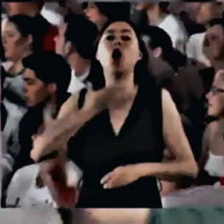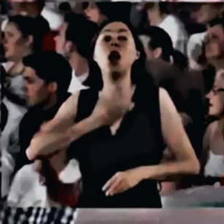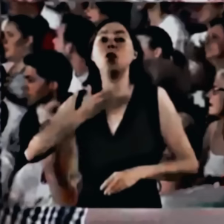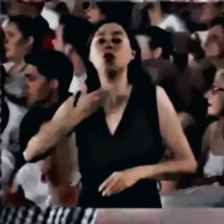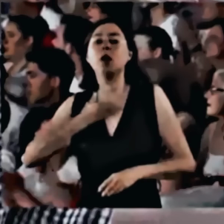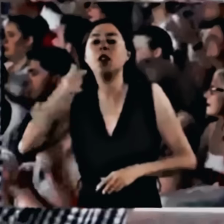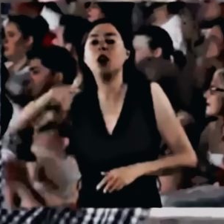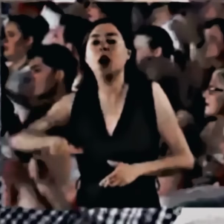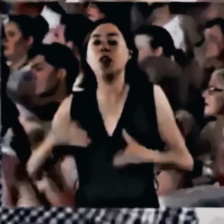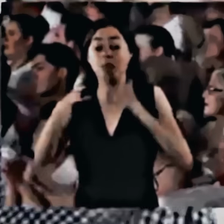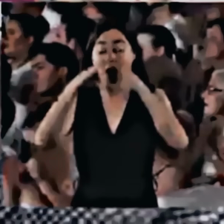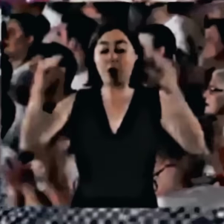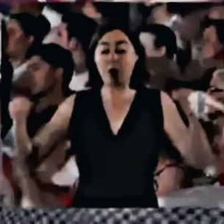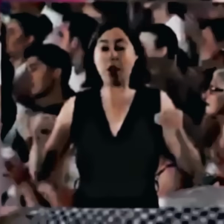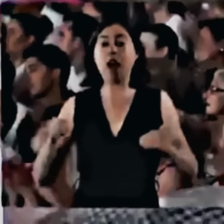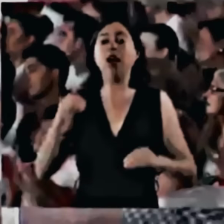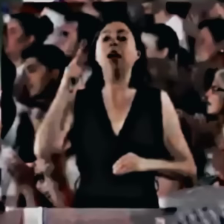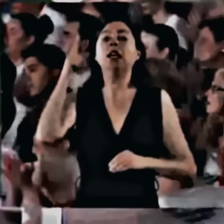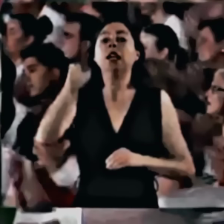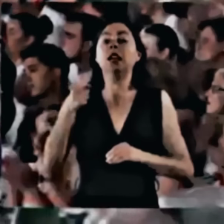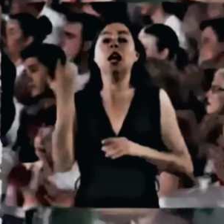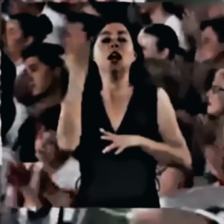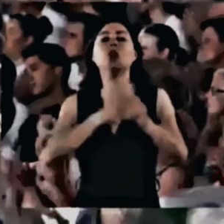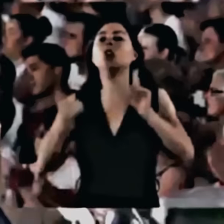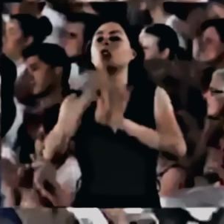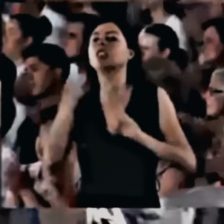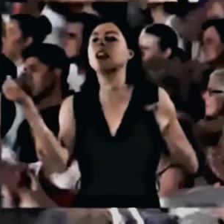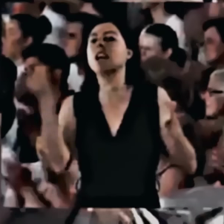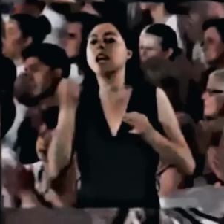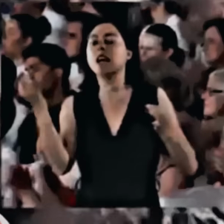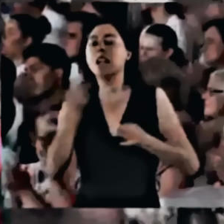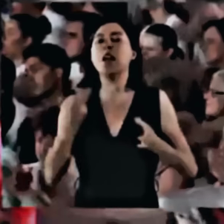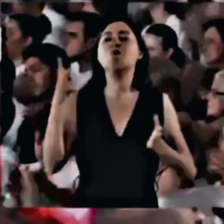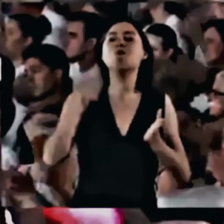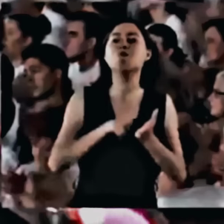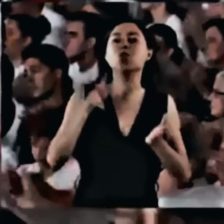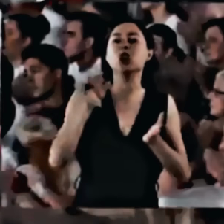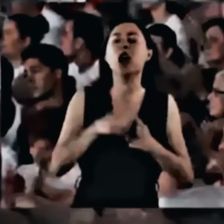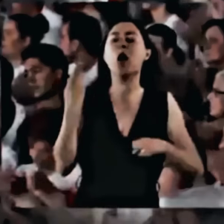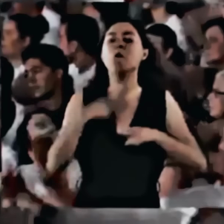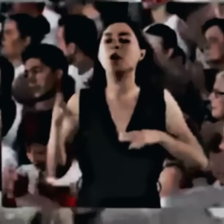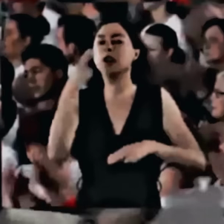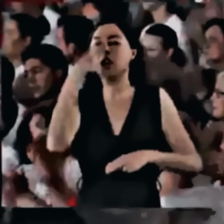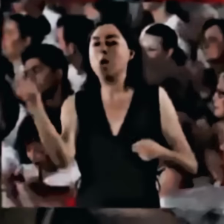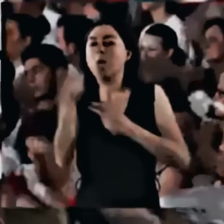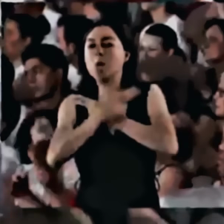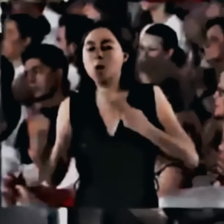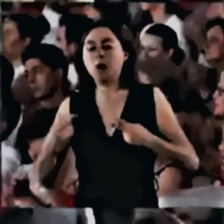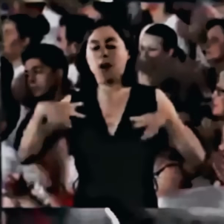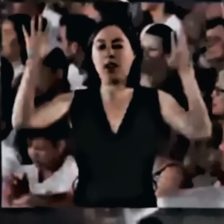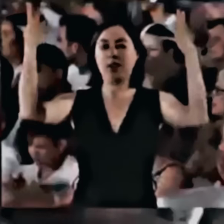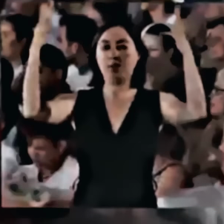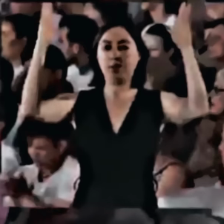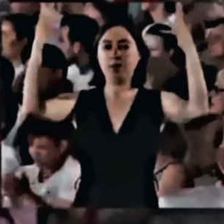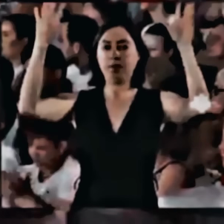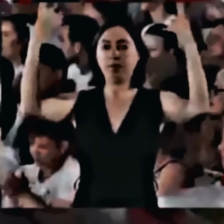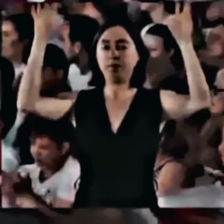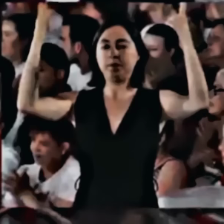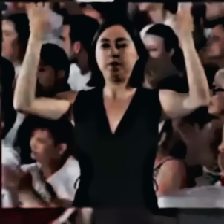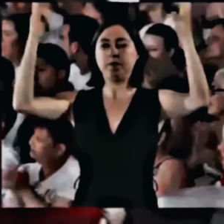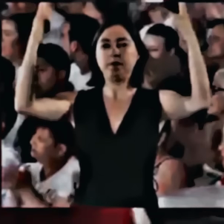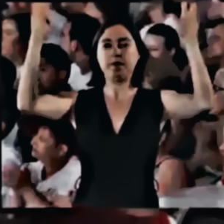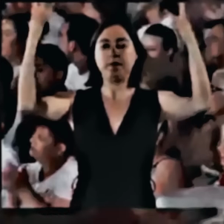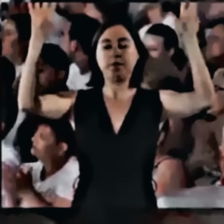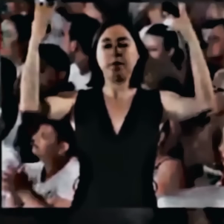Nada más hay que ver cómo dejó Andalucía, y la tía van y la ponen de ministra de Hacienda. Pero esta no es la única anécdota del